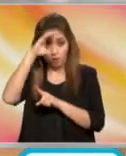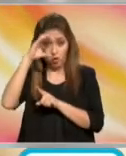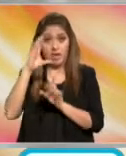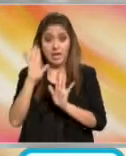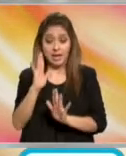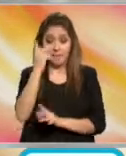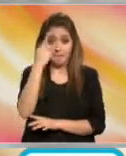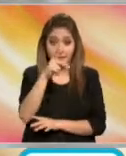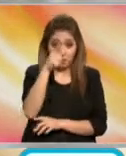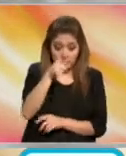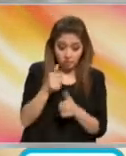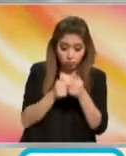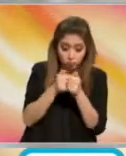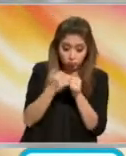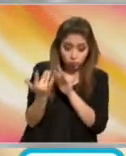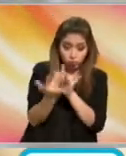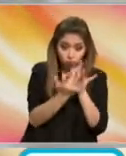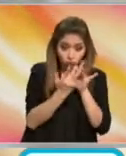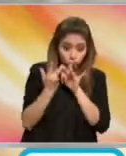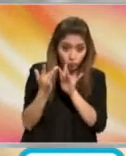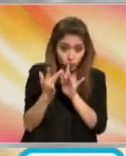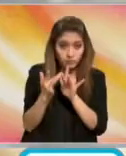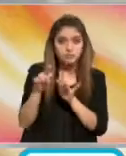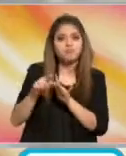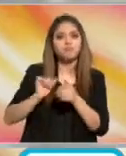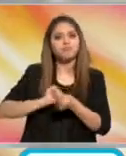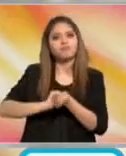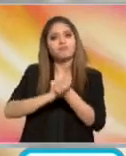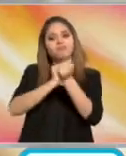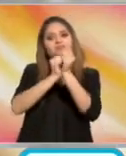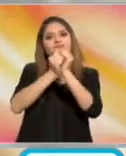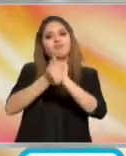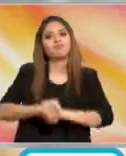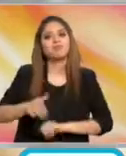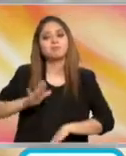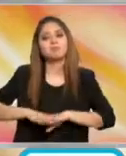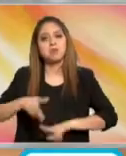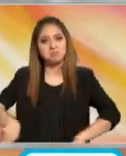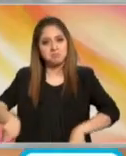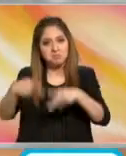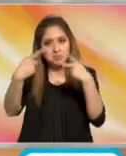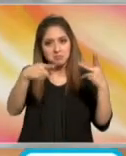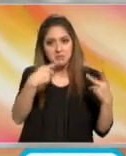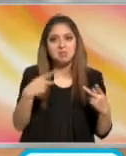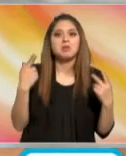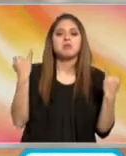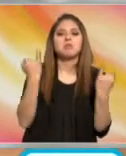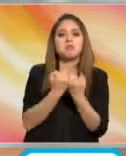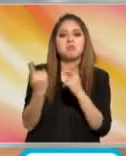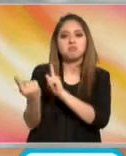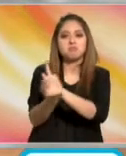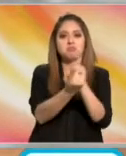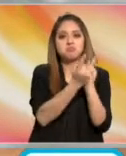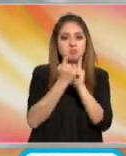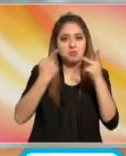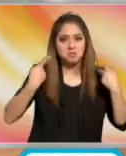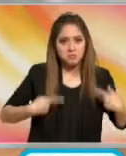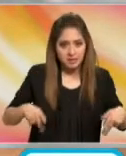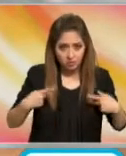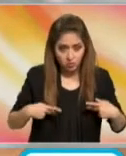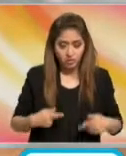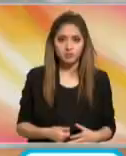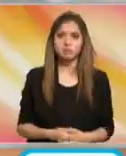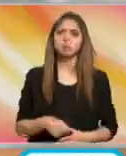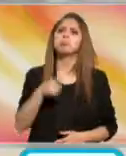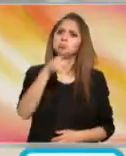tienes interacción es donde más te va a generar ventas y contacto con tus clientes. Claro. maravilla. Porque ahí ¿Cierto? tú vas a poder escuchar,